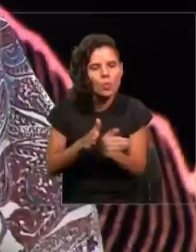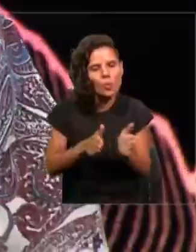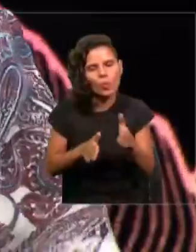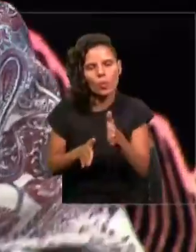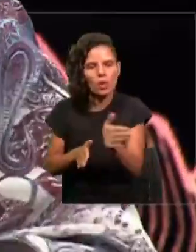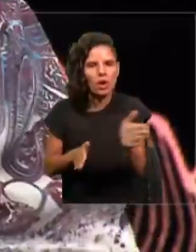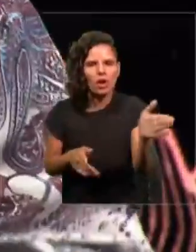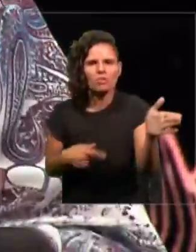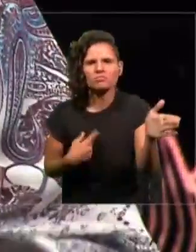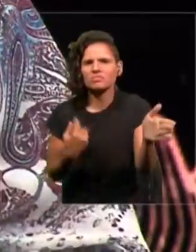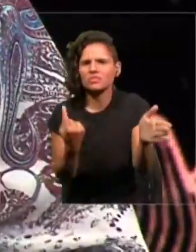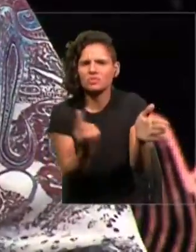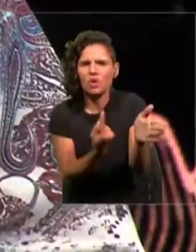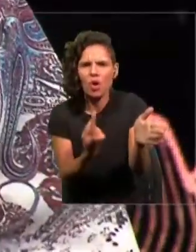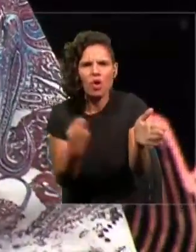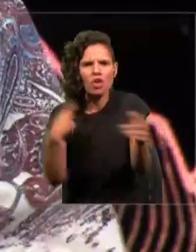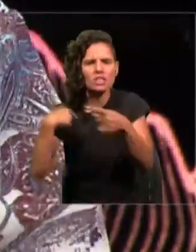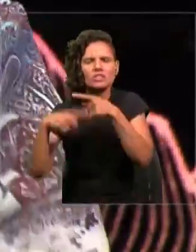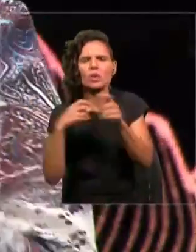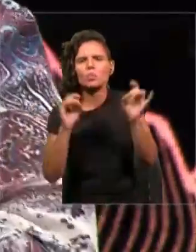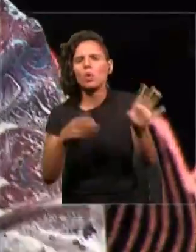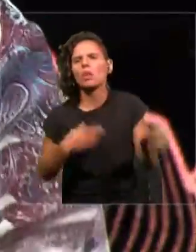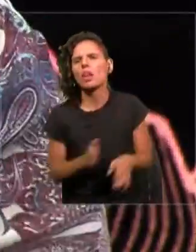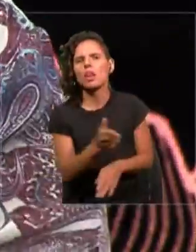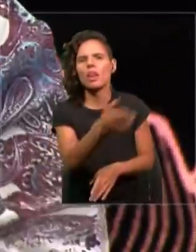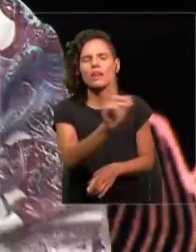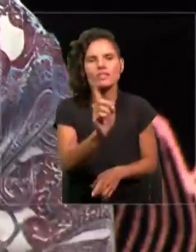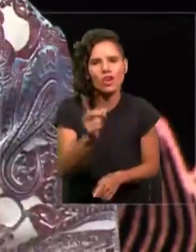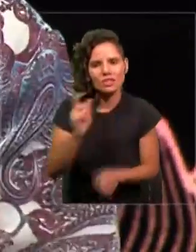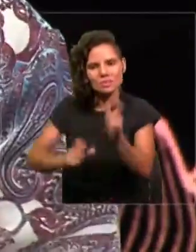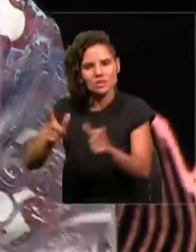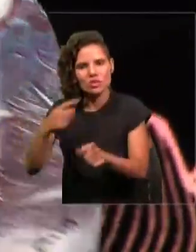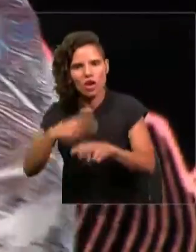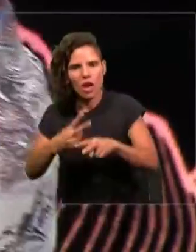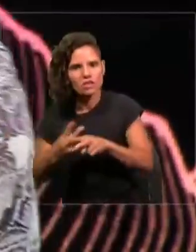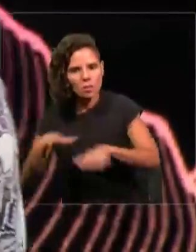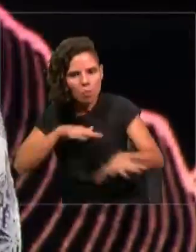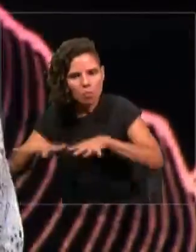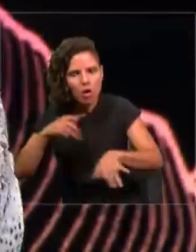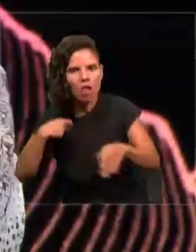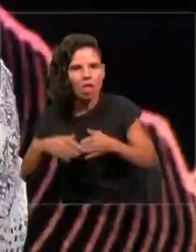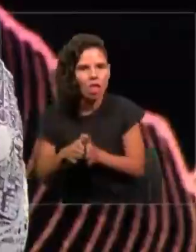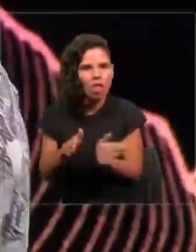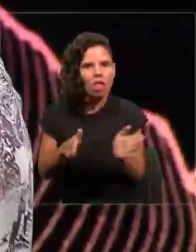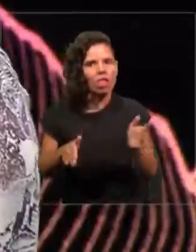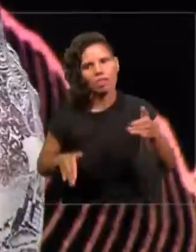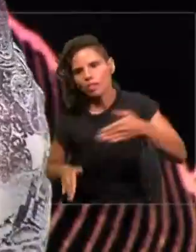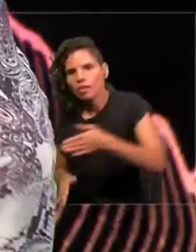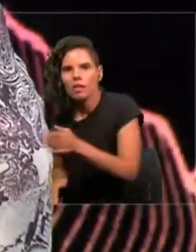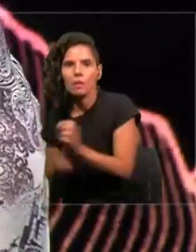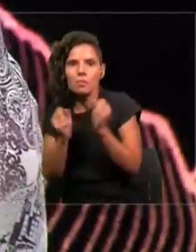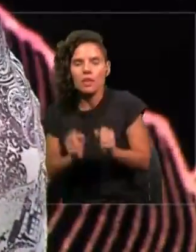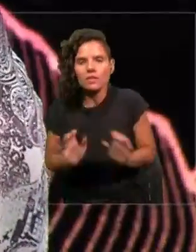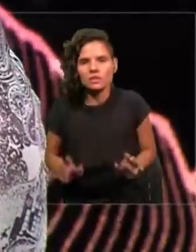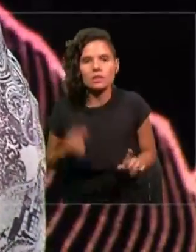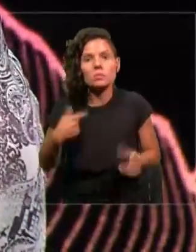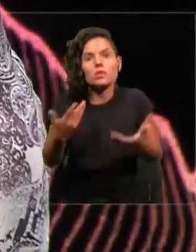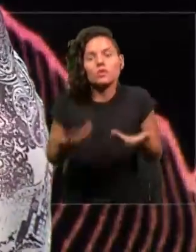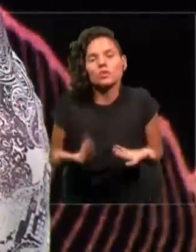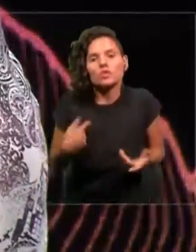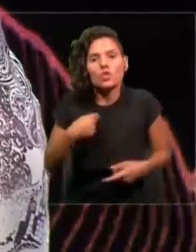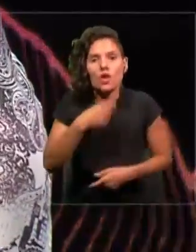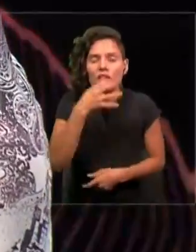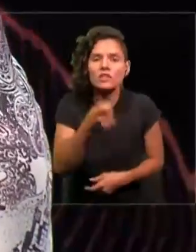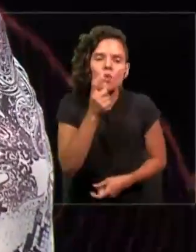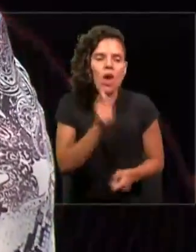es inercialmente la historia, sino la acción humana. Por lo tanto, yo voy a referirme